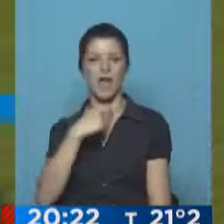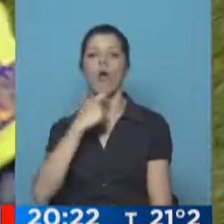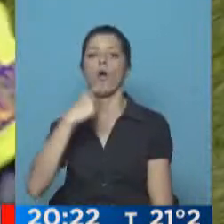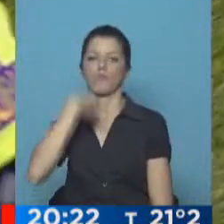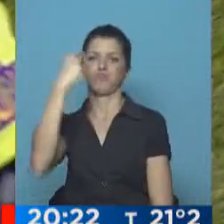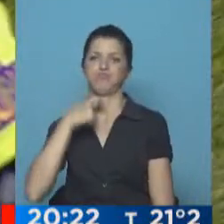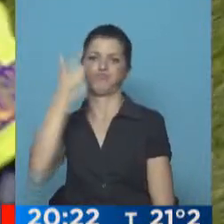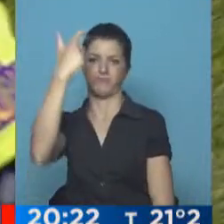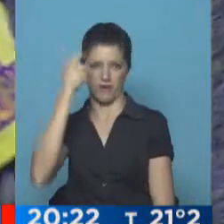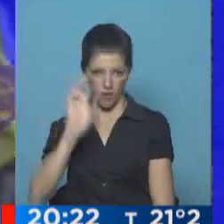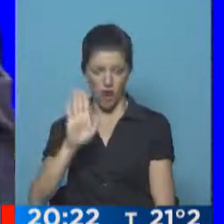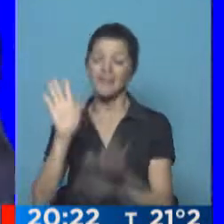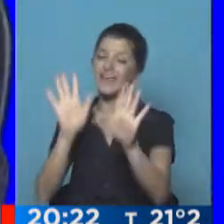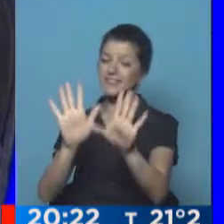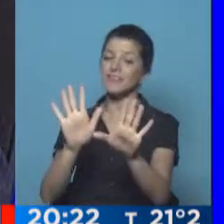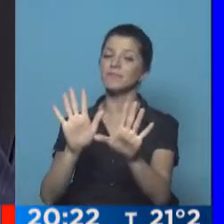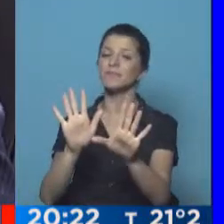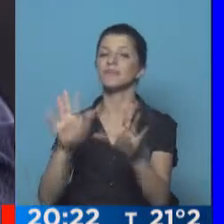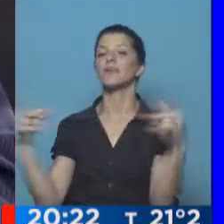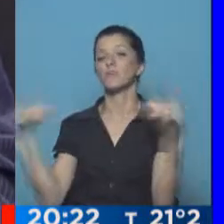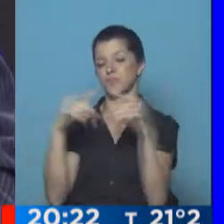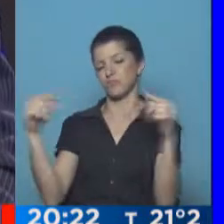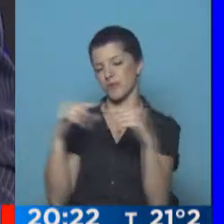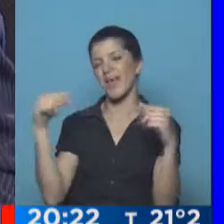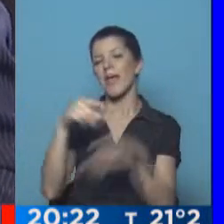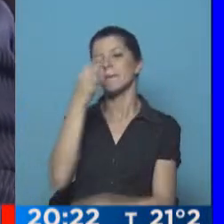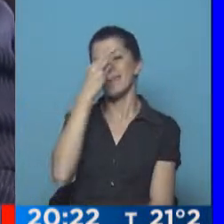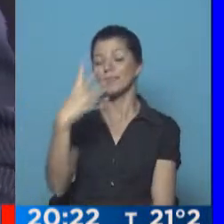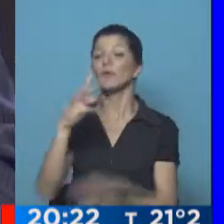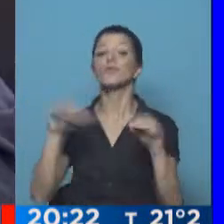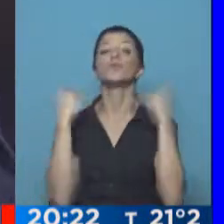se fueron las perlitas de la fecha 24 en este torneo de 30 que tiene de todo. Exacto.